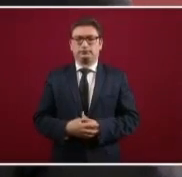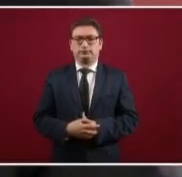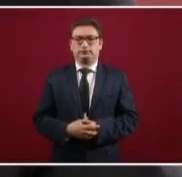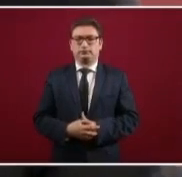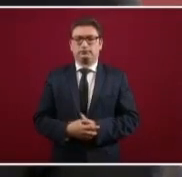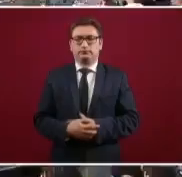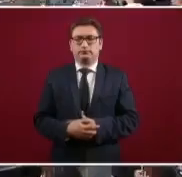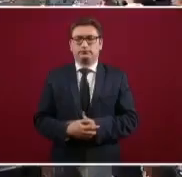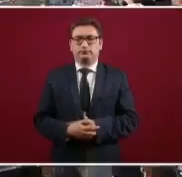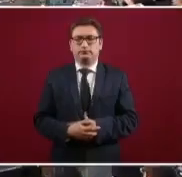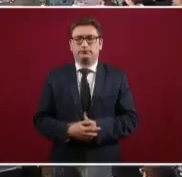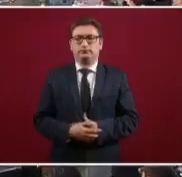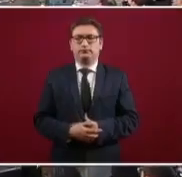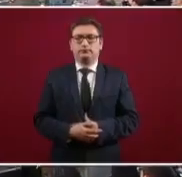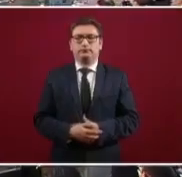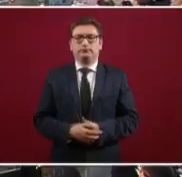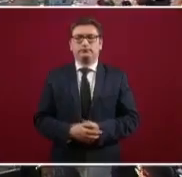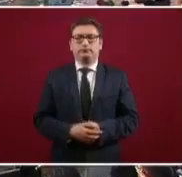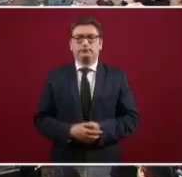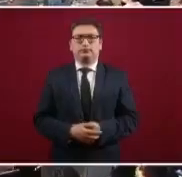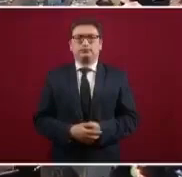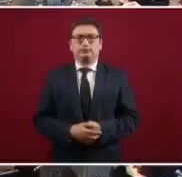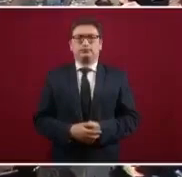no se estaban este